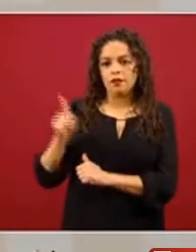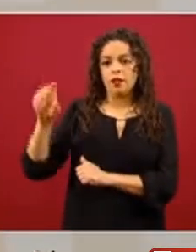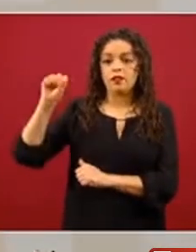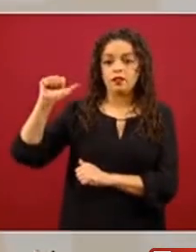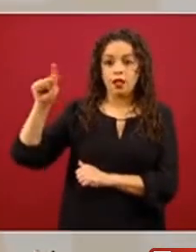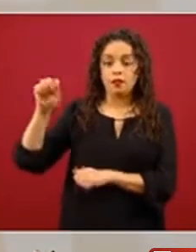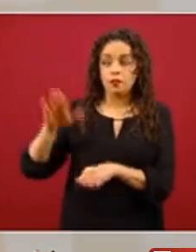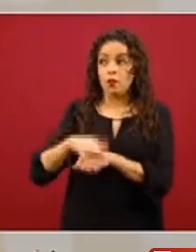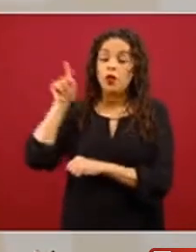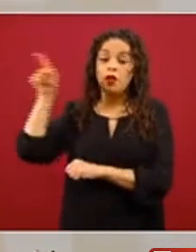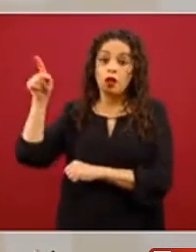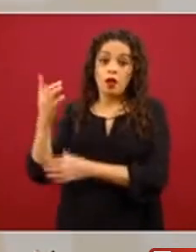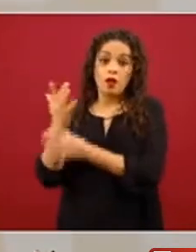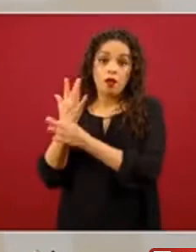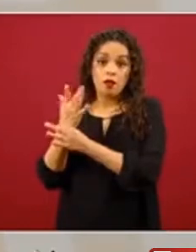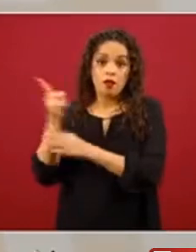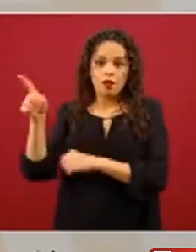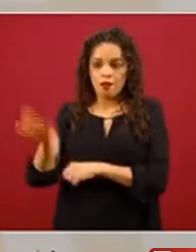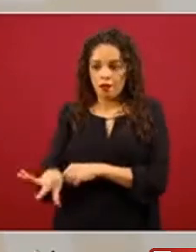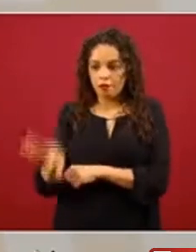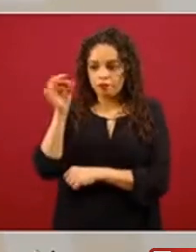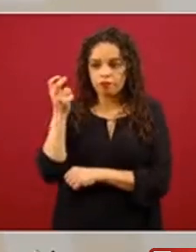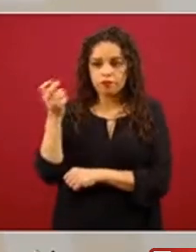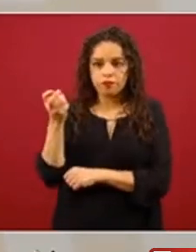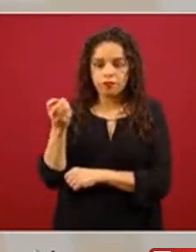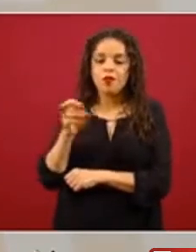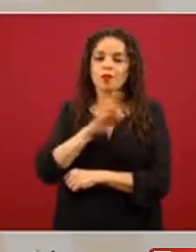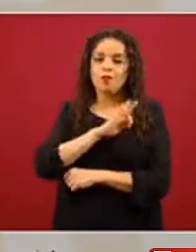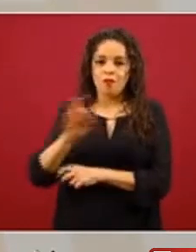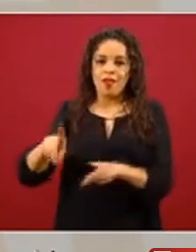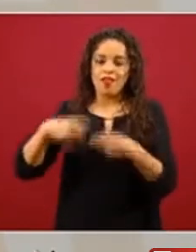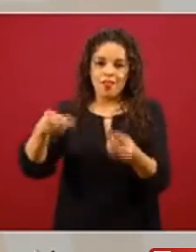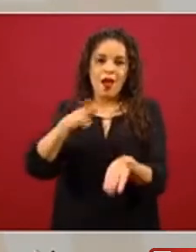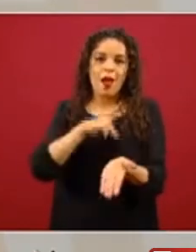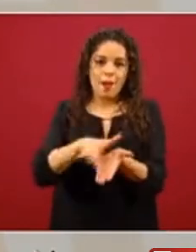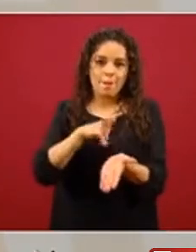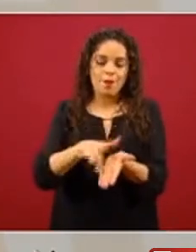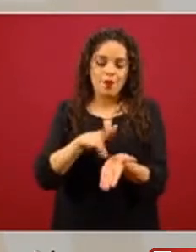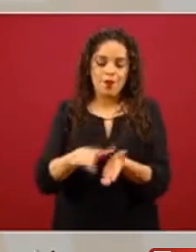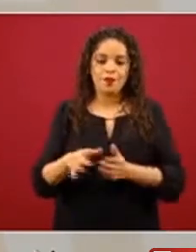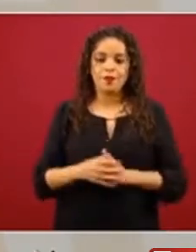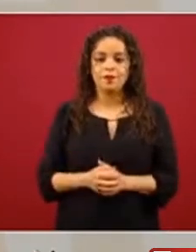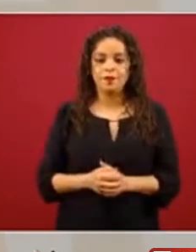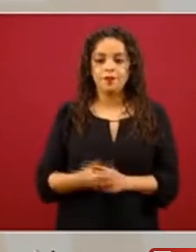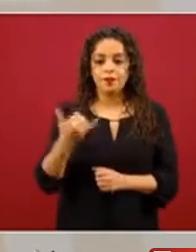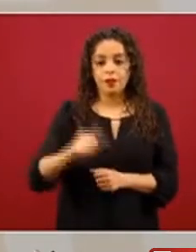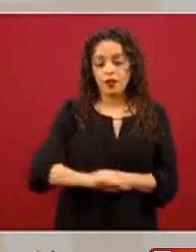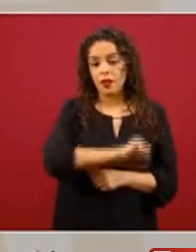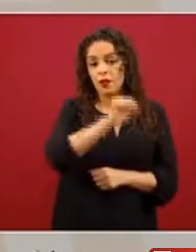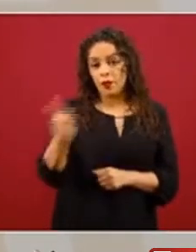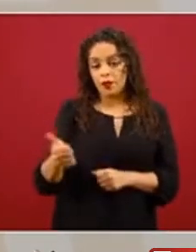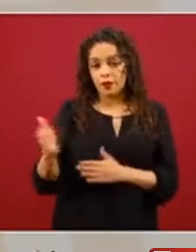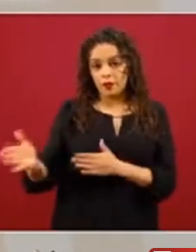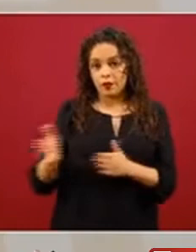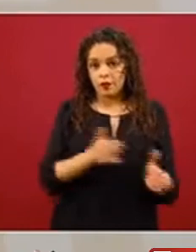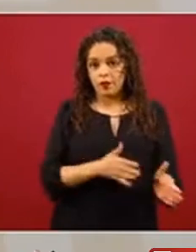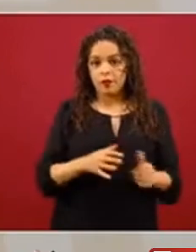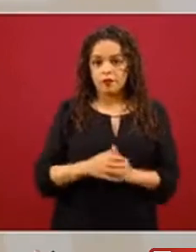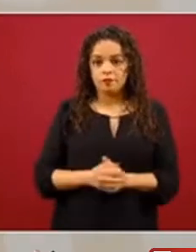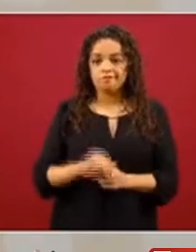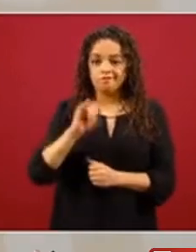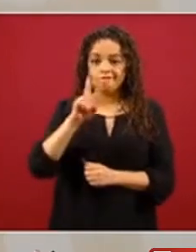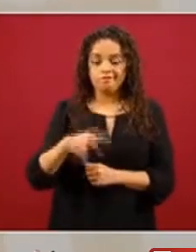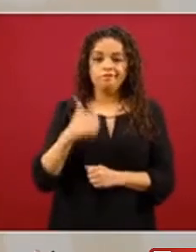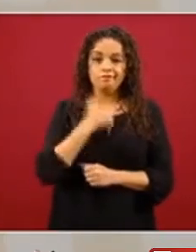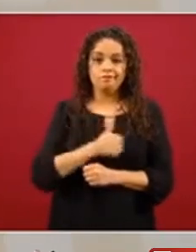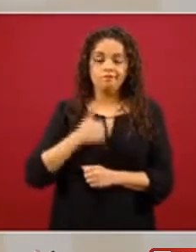amablemente encontró estas posibilidades. Respecto a la parte retrospectiva, desafortunadamente es así, la